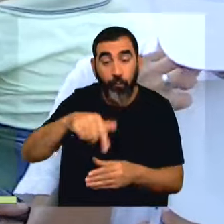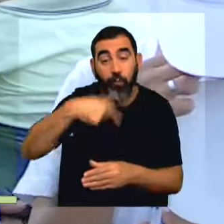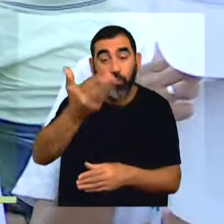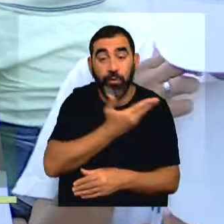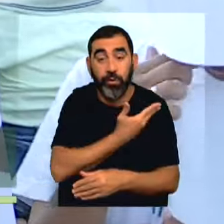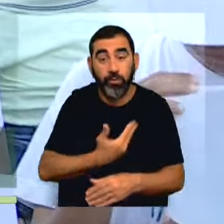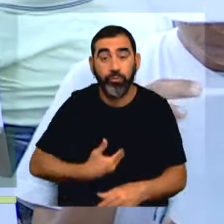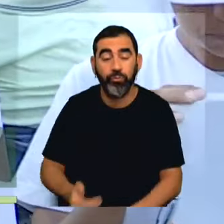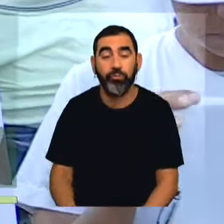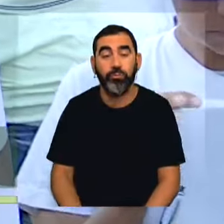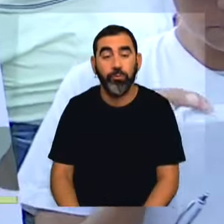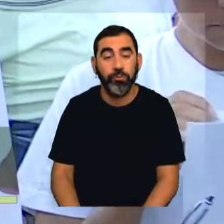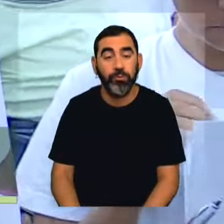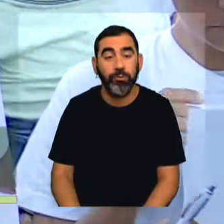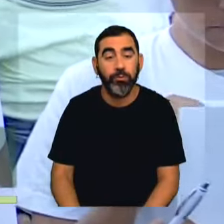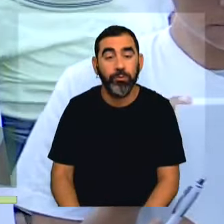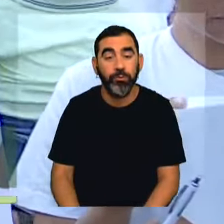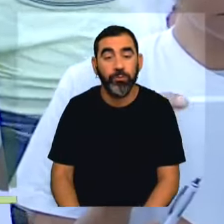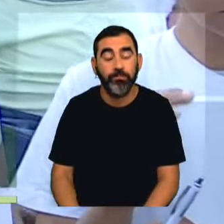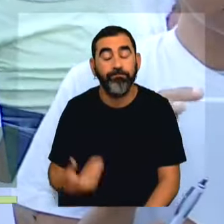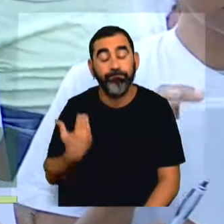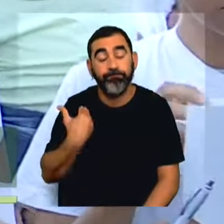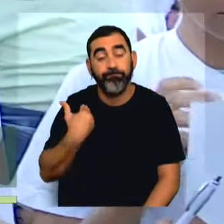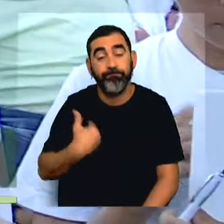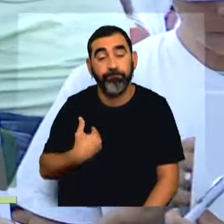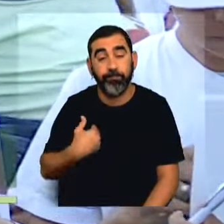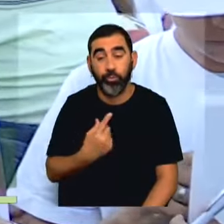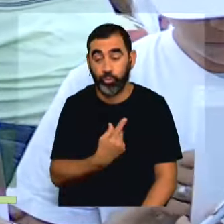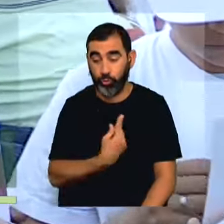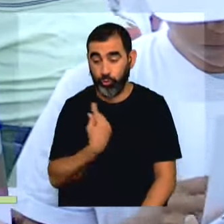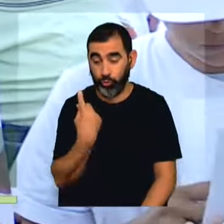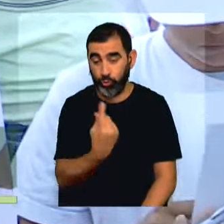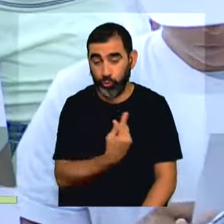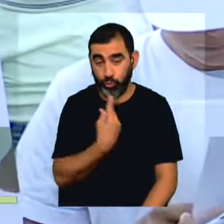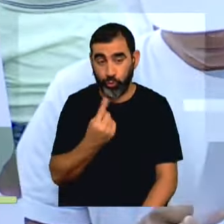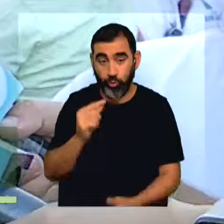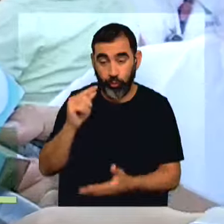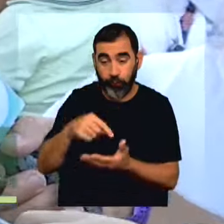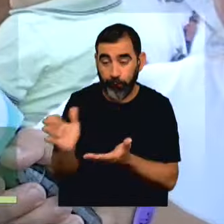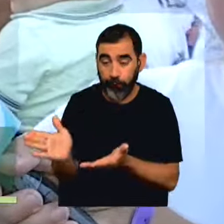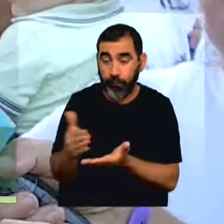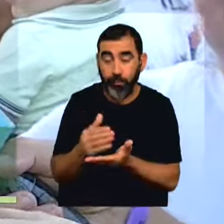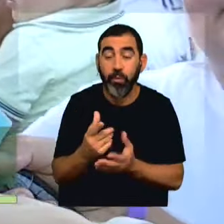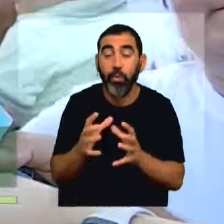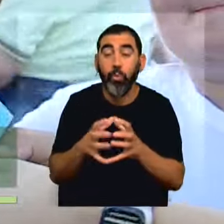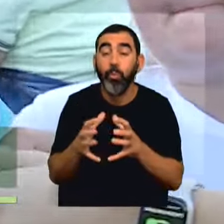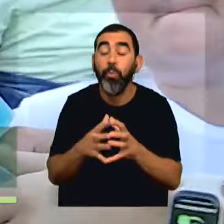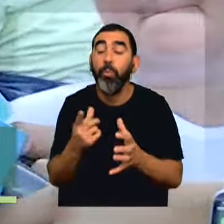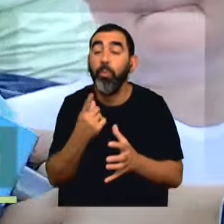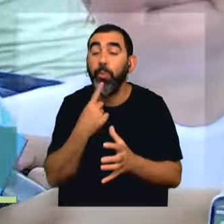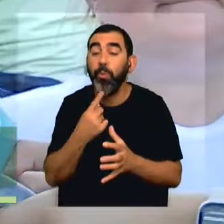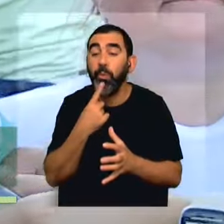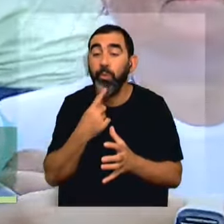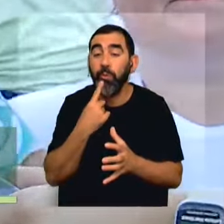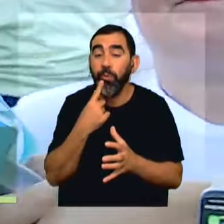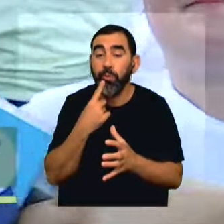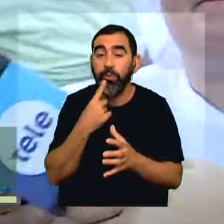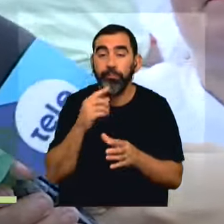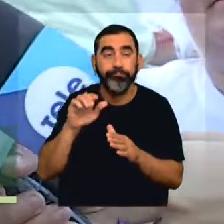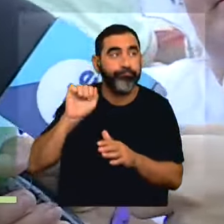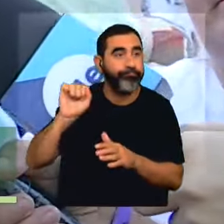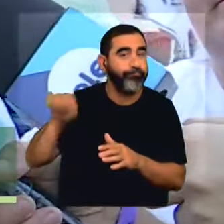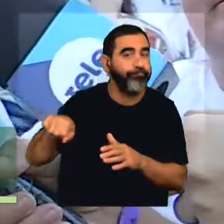poder decidir esto nosotros Lamentablemente hemos quedado muy solos en esta recolección de firm los partidos políticos se han ido al Mazo han mirado